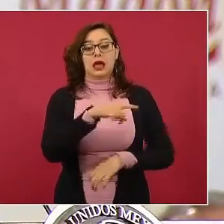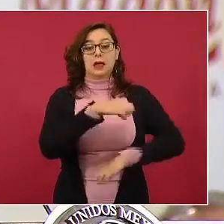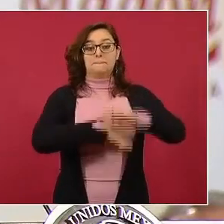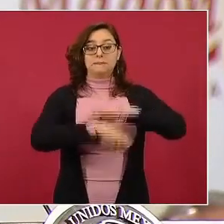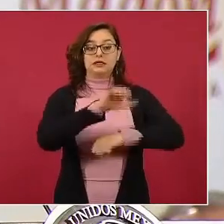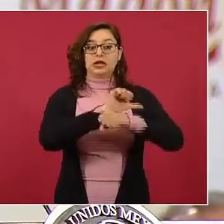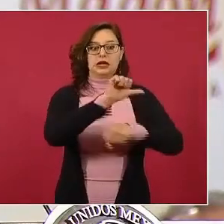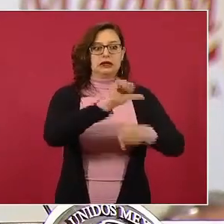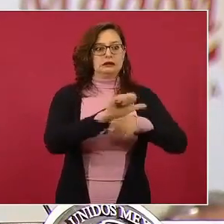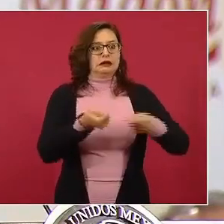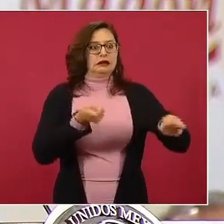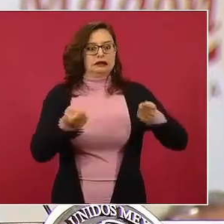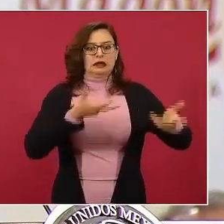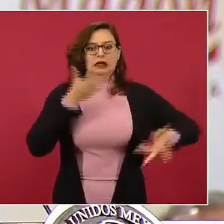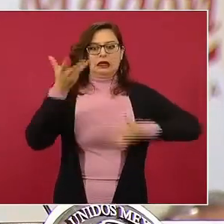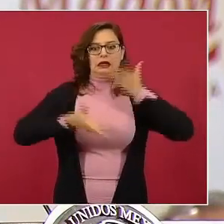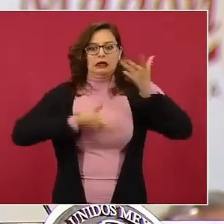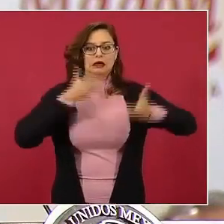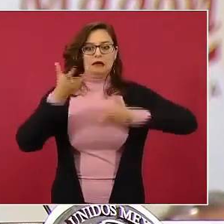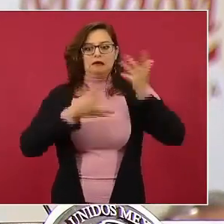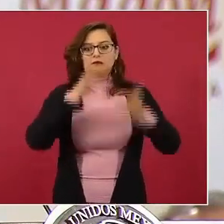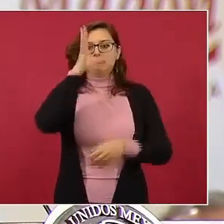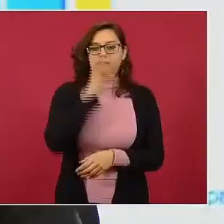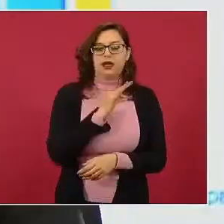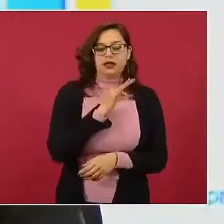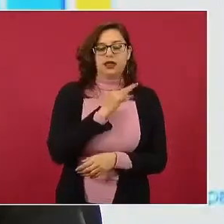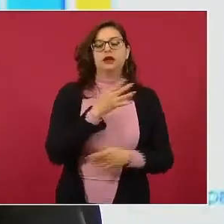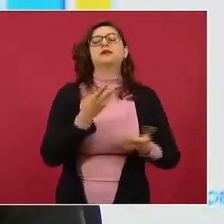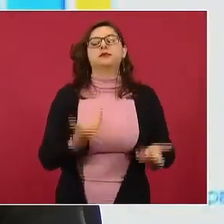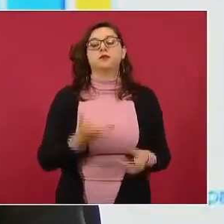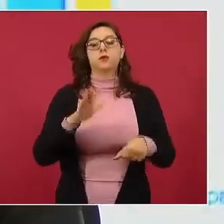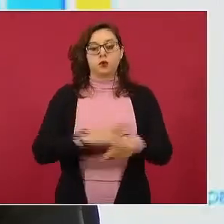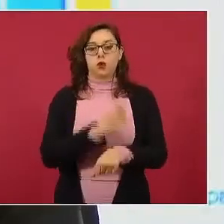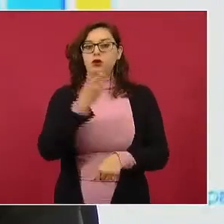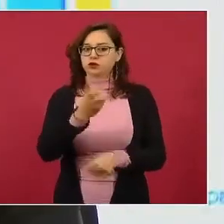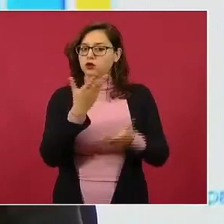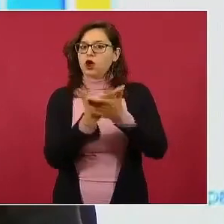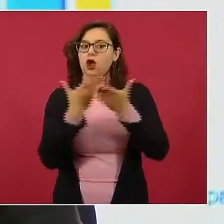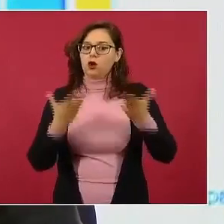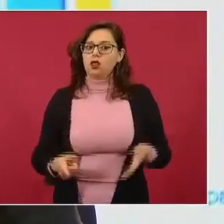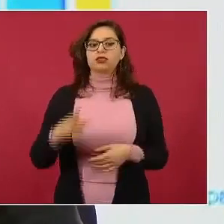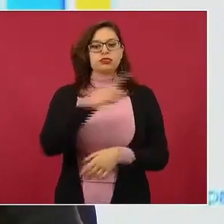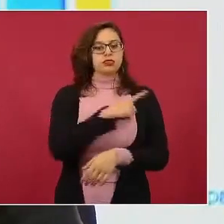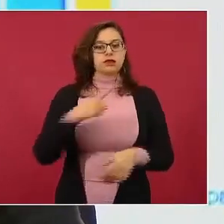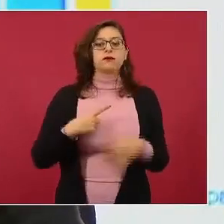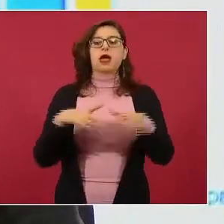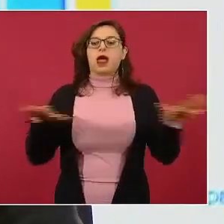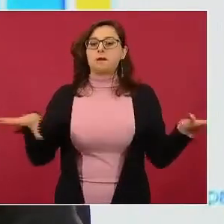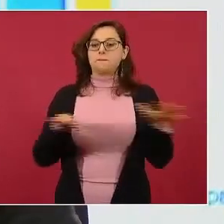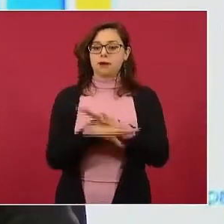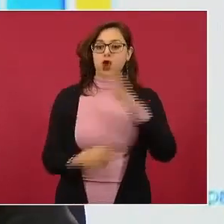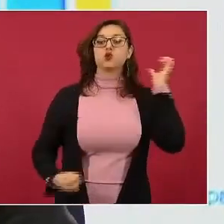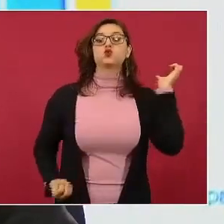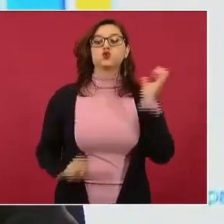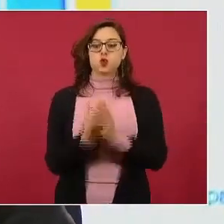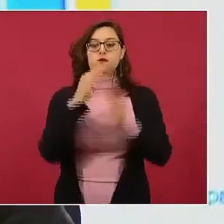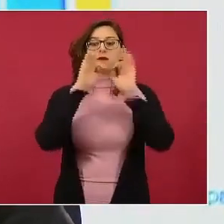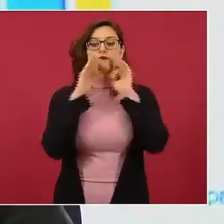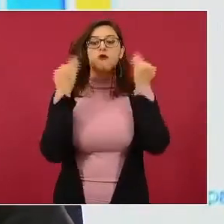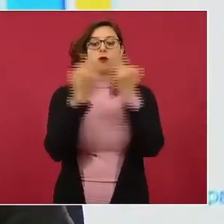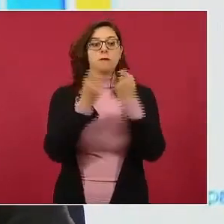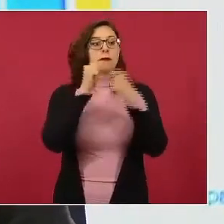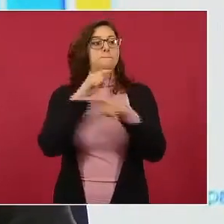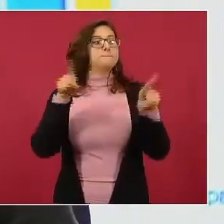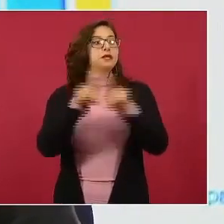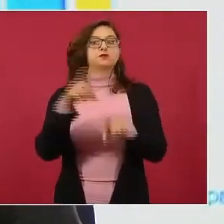CRE. Entonces, por eso es que tenemos que seguir impulsando esta iniciativa y que se conozca a través del Parlamento abierto